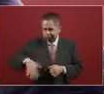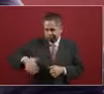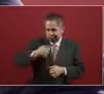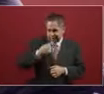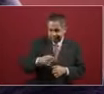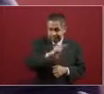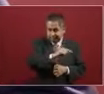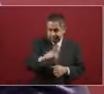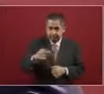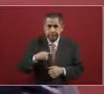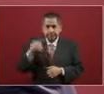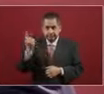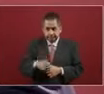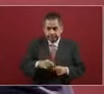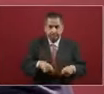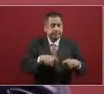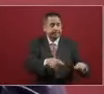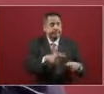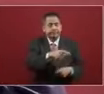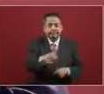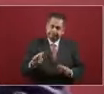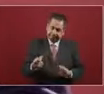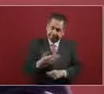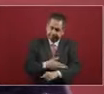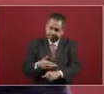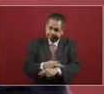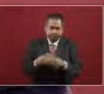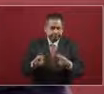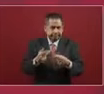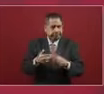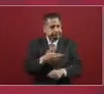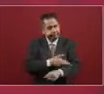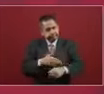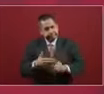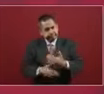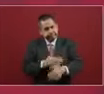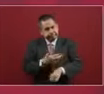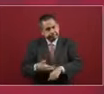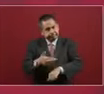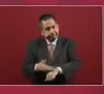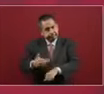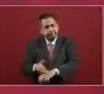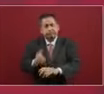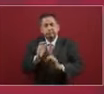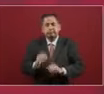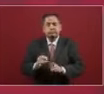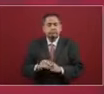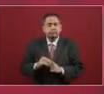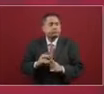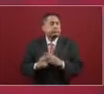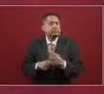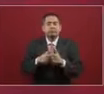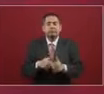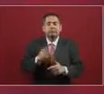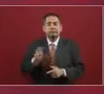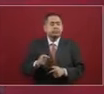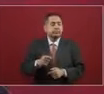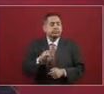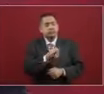para que se agilice el trámite y se continúe liberando